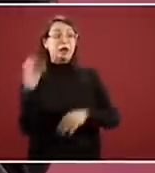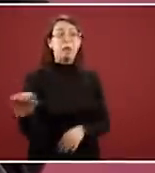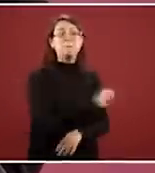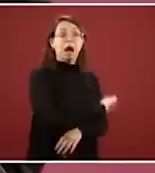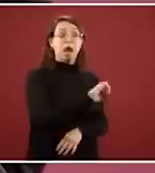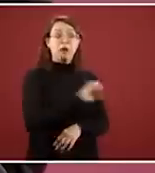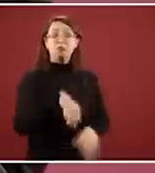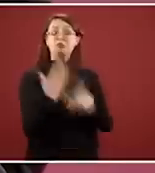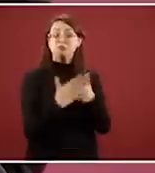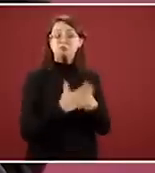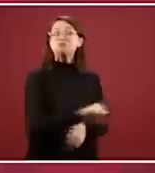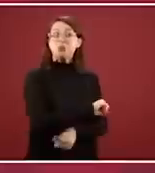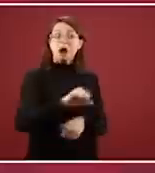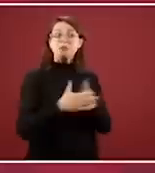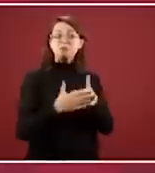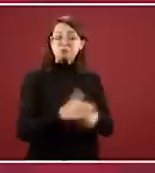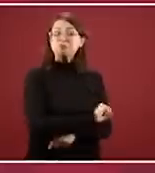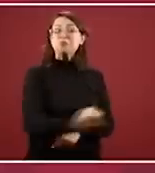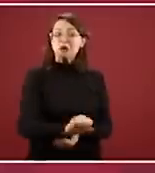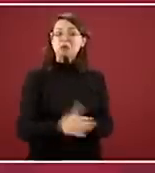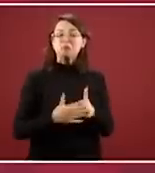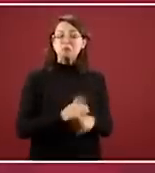aumenta. ¿Cómo quedan?